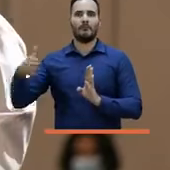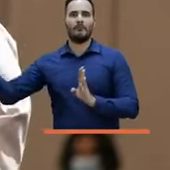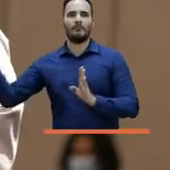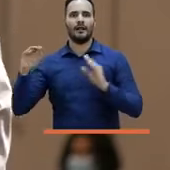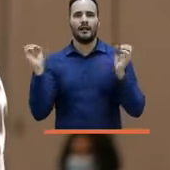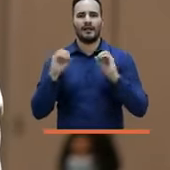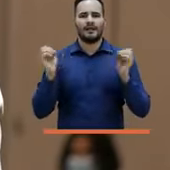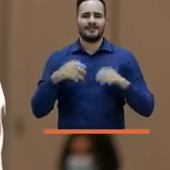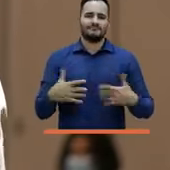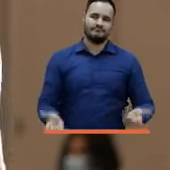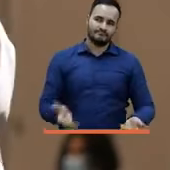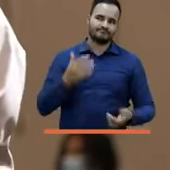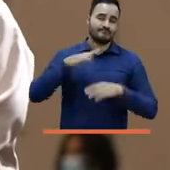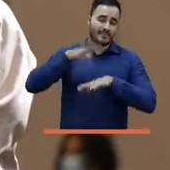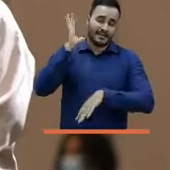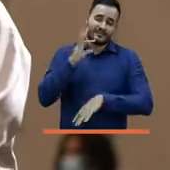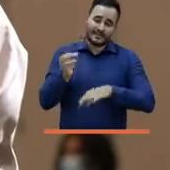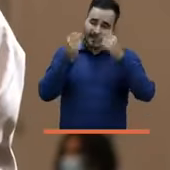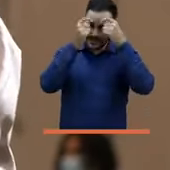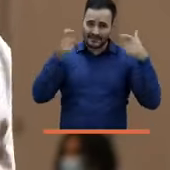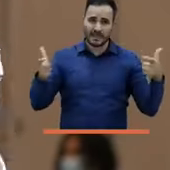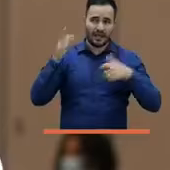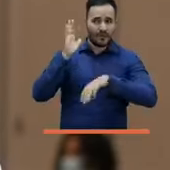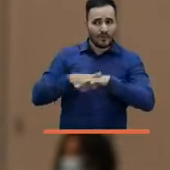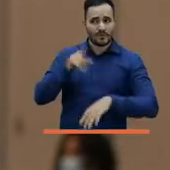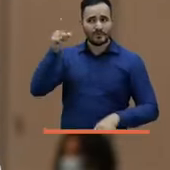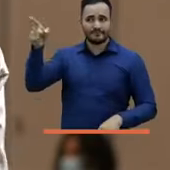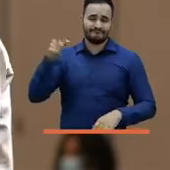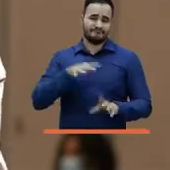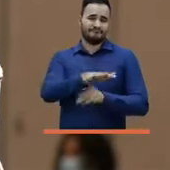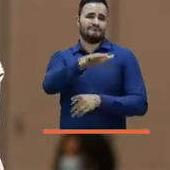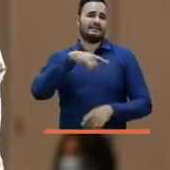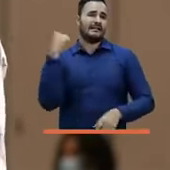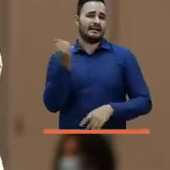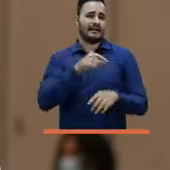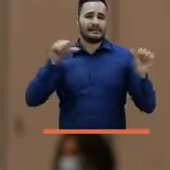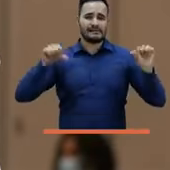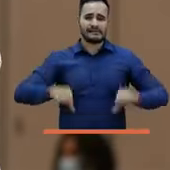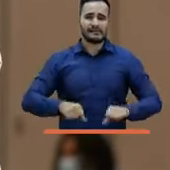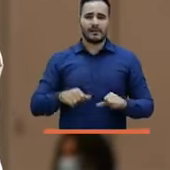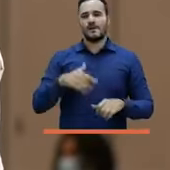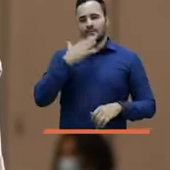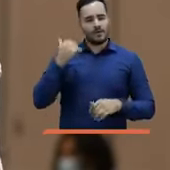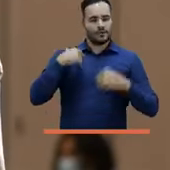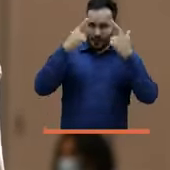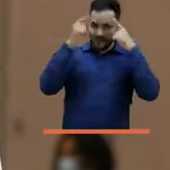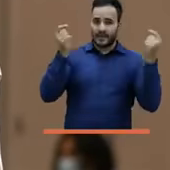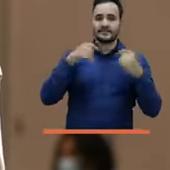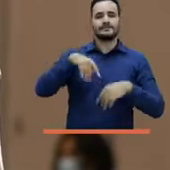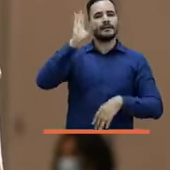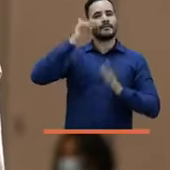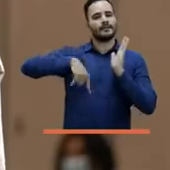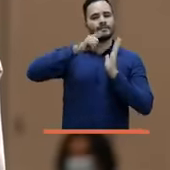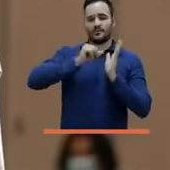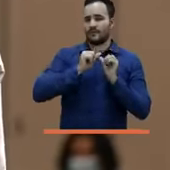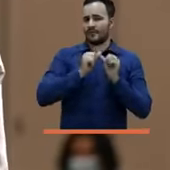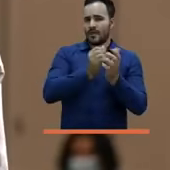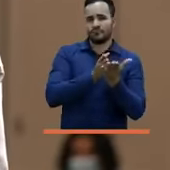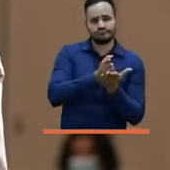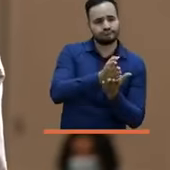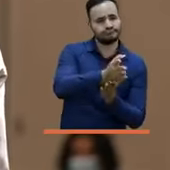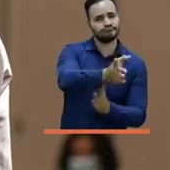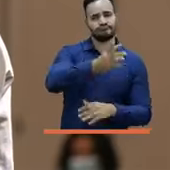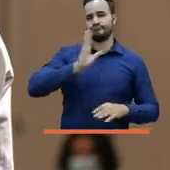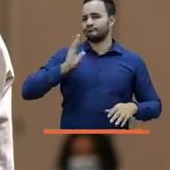tipo de contratos precarizados entonces también apuesta de confiar contratos a término indefinido digamos como condiciones